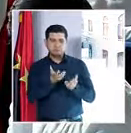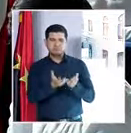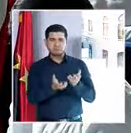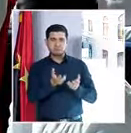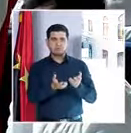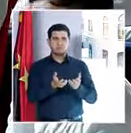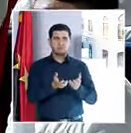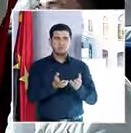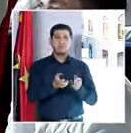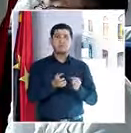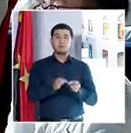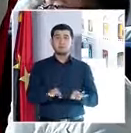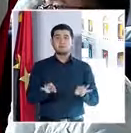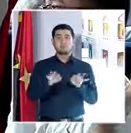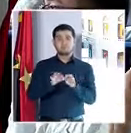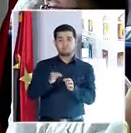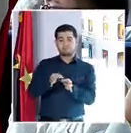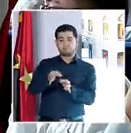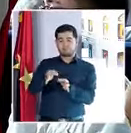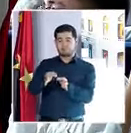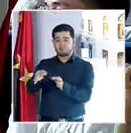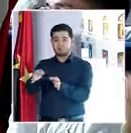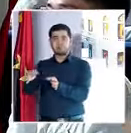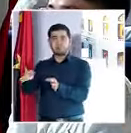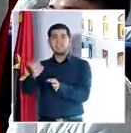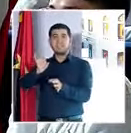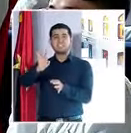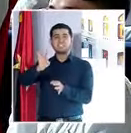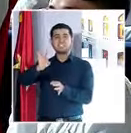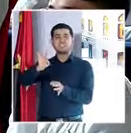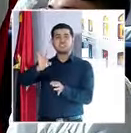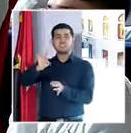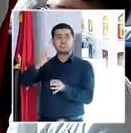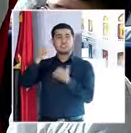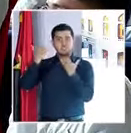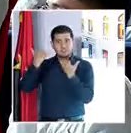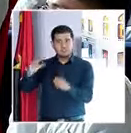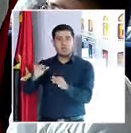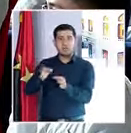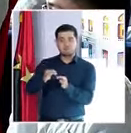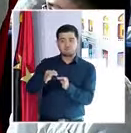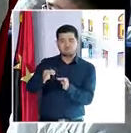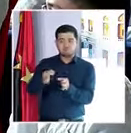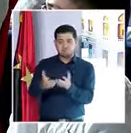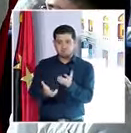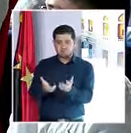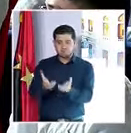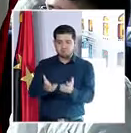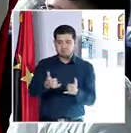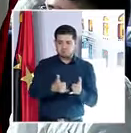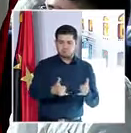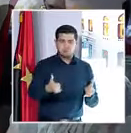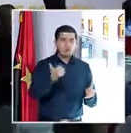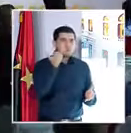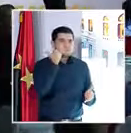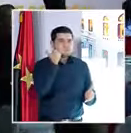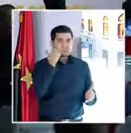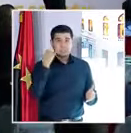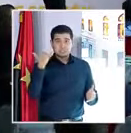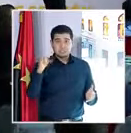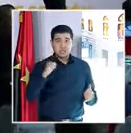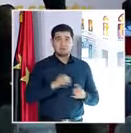en nuestros corregimientos. Son 15 ya los municipios que hoy tienen gas domiciliario, más de